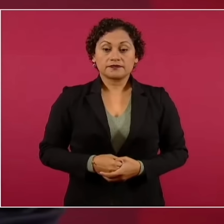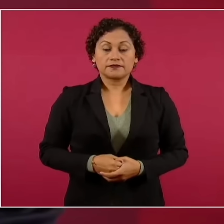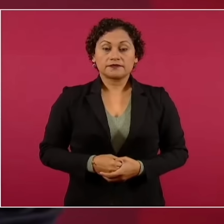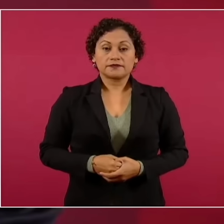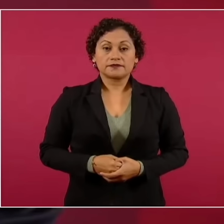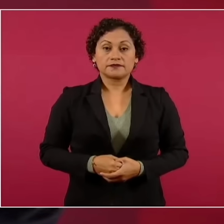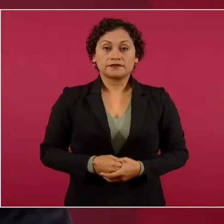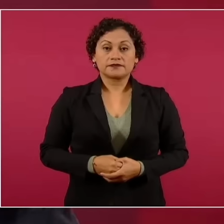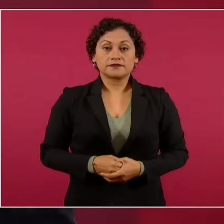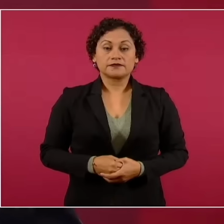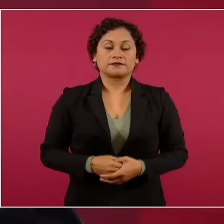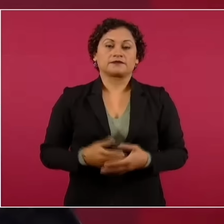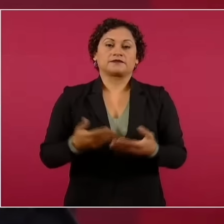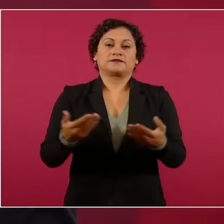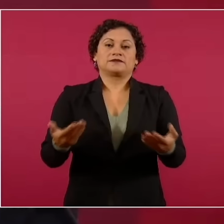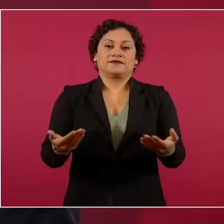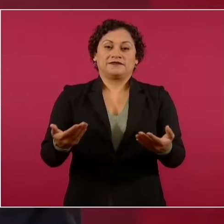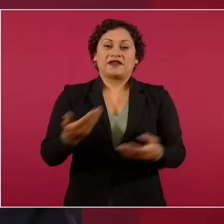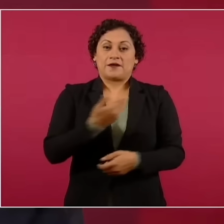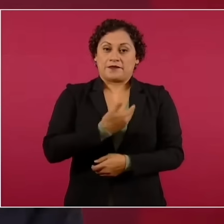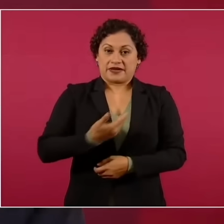Y el presidente Biden, pues,